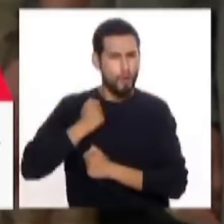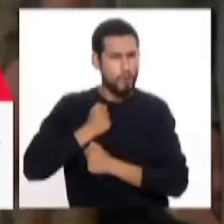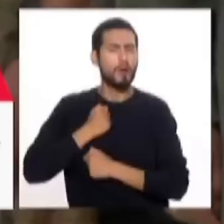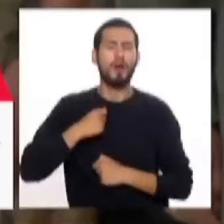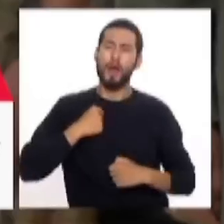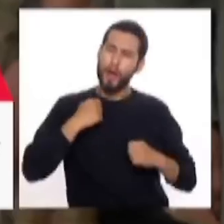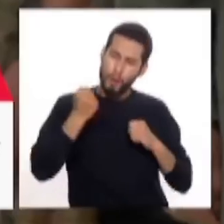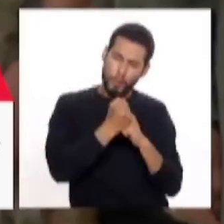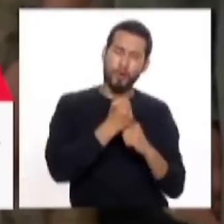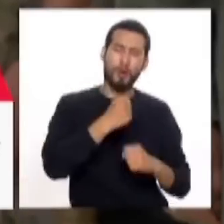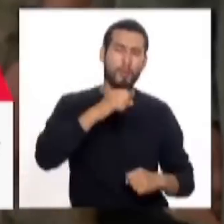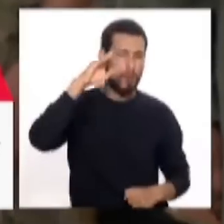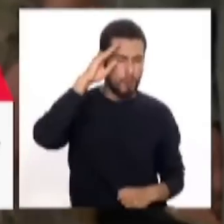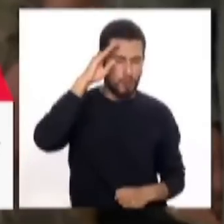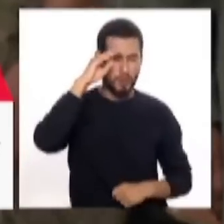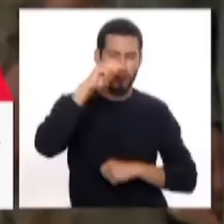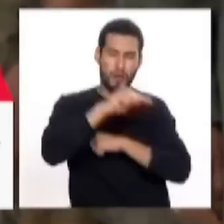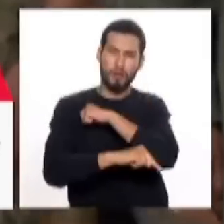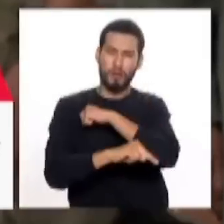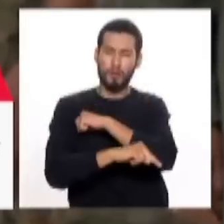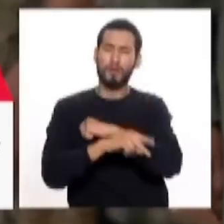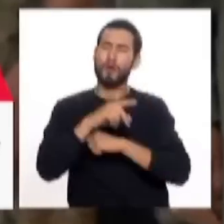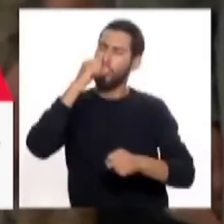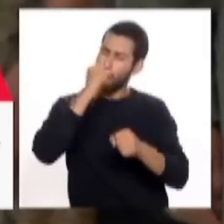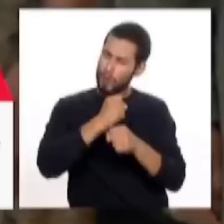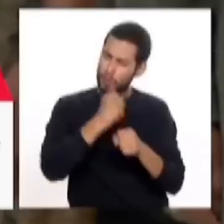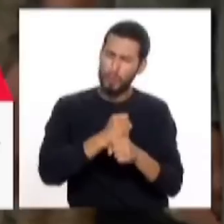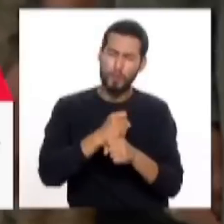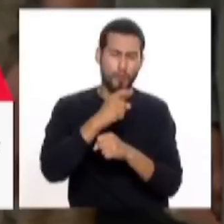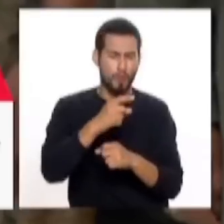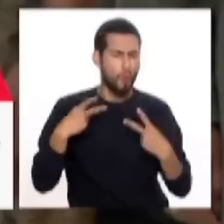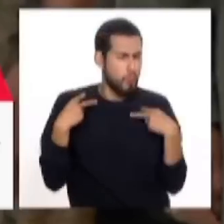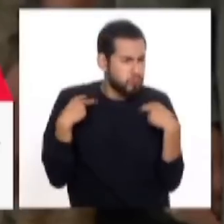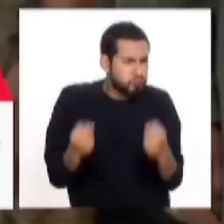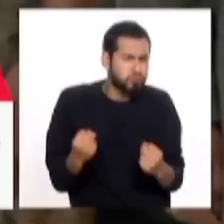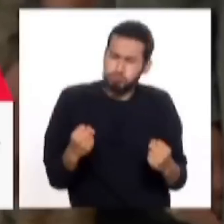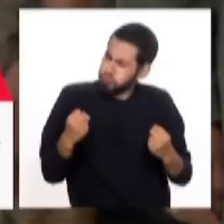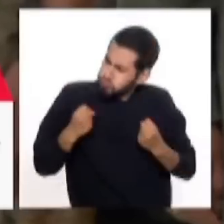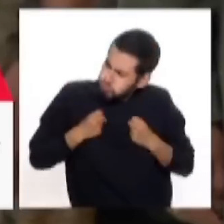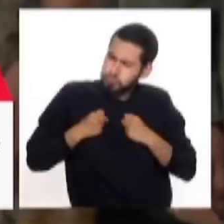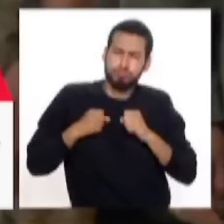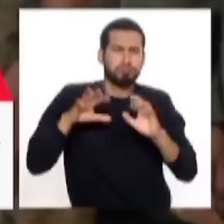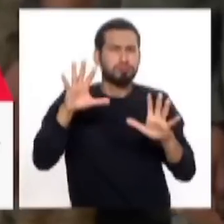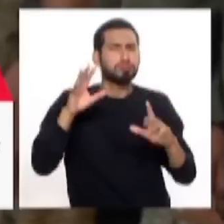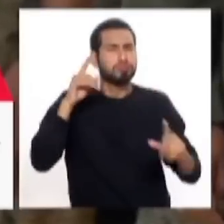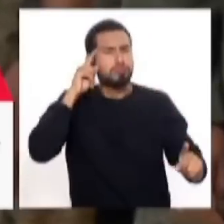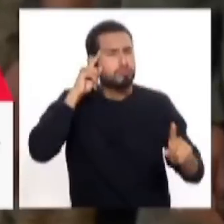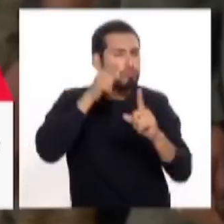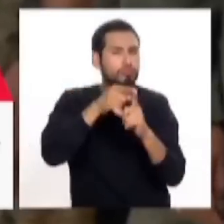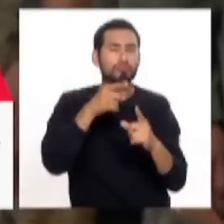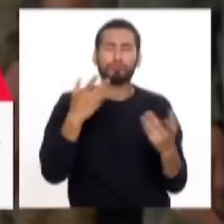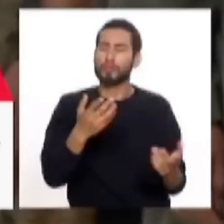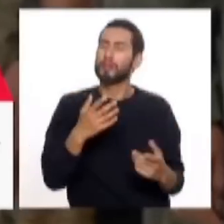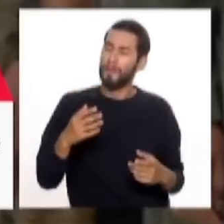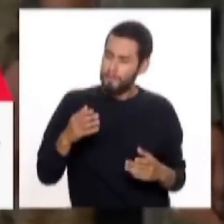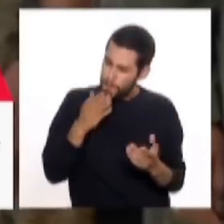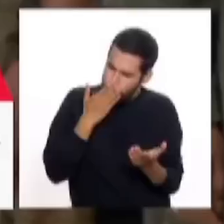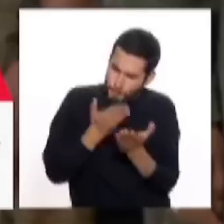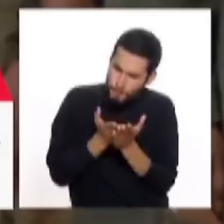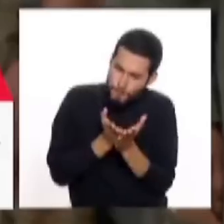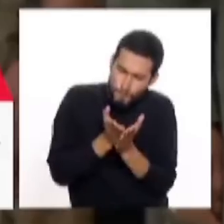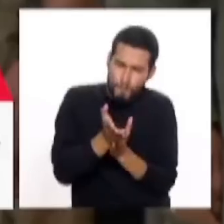nuestra Policía Nacional por su trabajo heroico y abnegado en favor de la